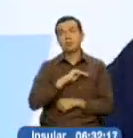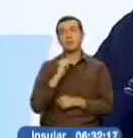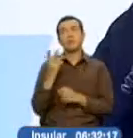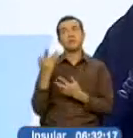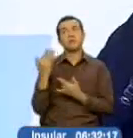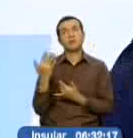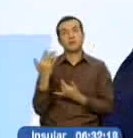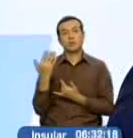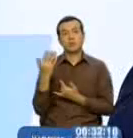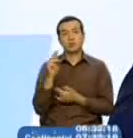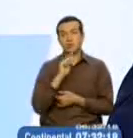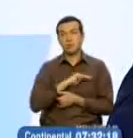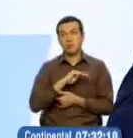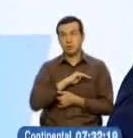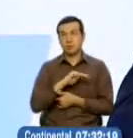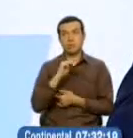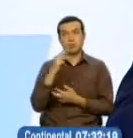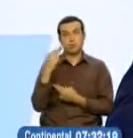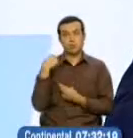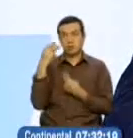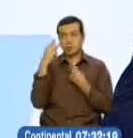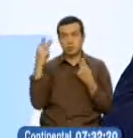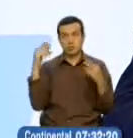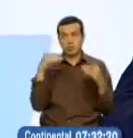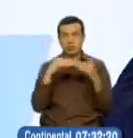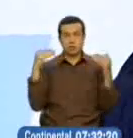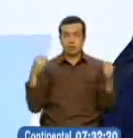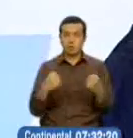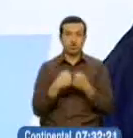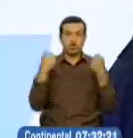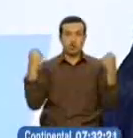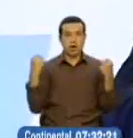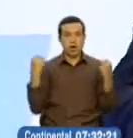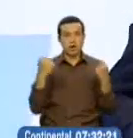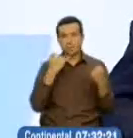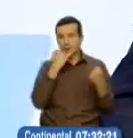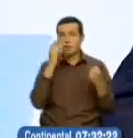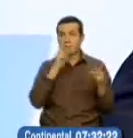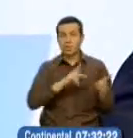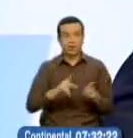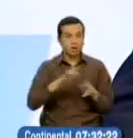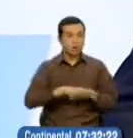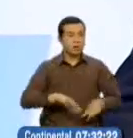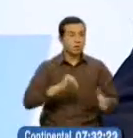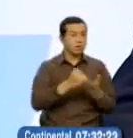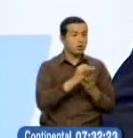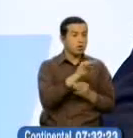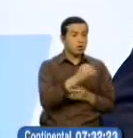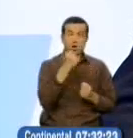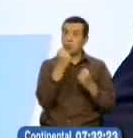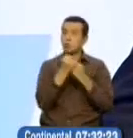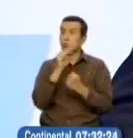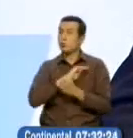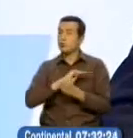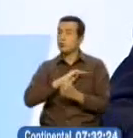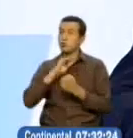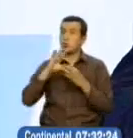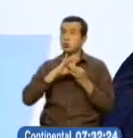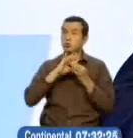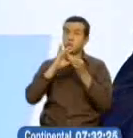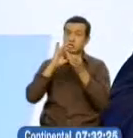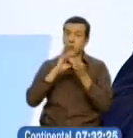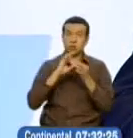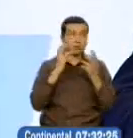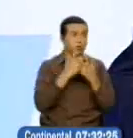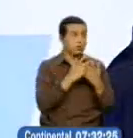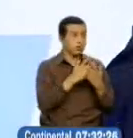Ahí aparece una competencia concurrente. No pueden haber planes parroquiales sin el apoyo de los municipios, por tanto. O sin la